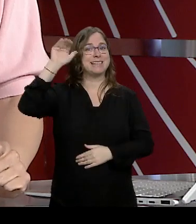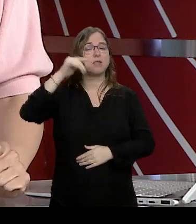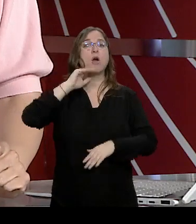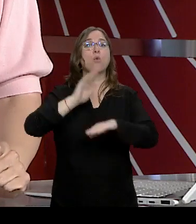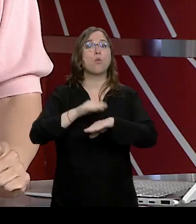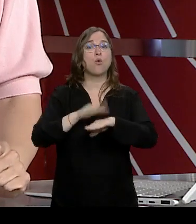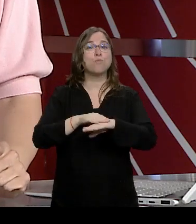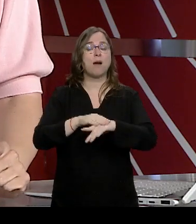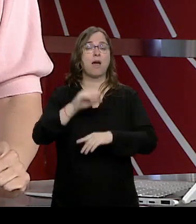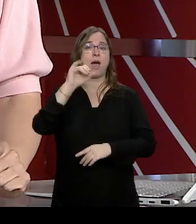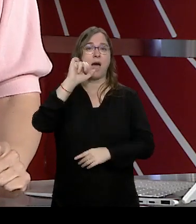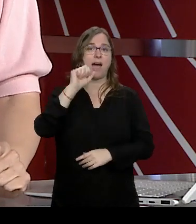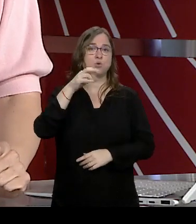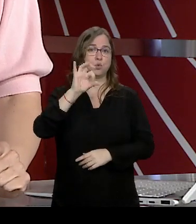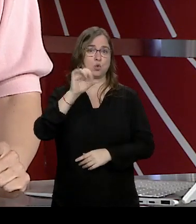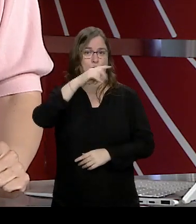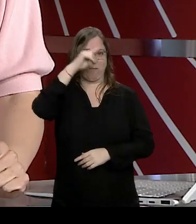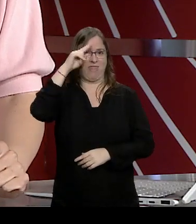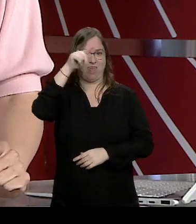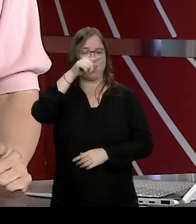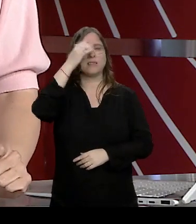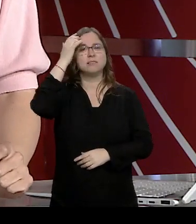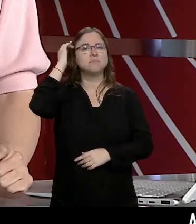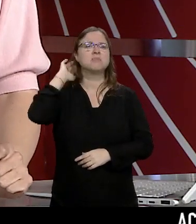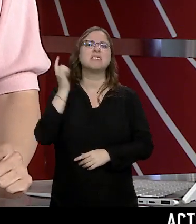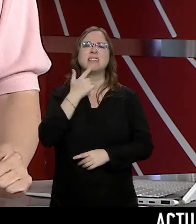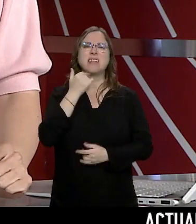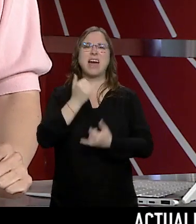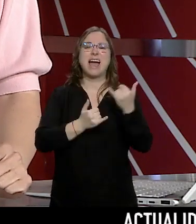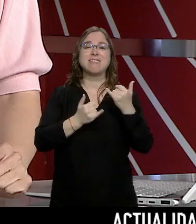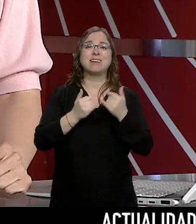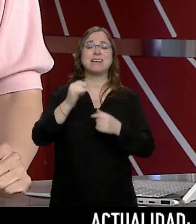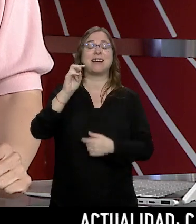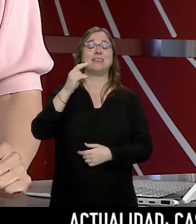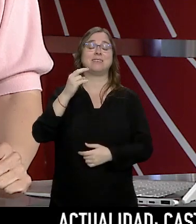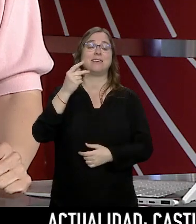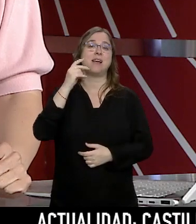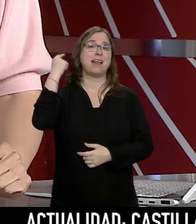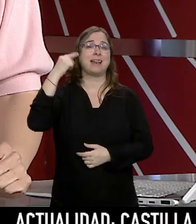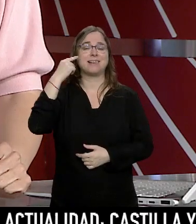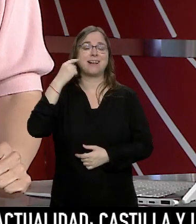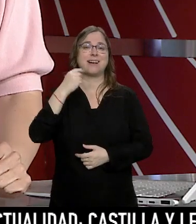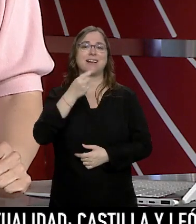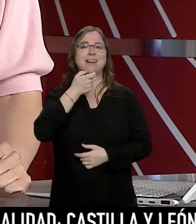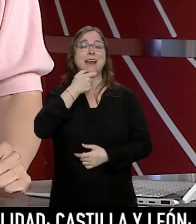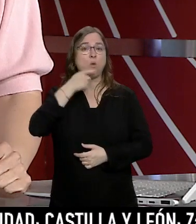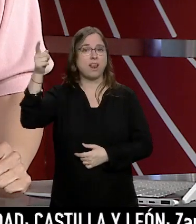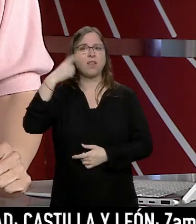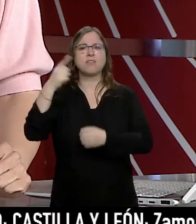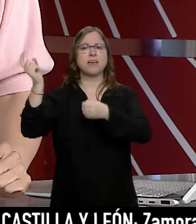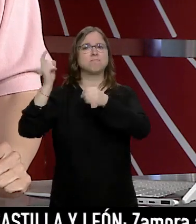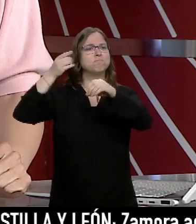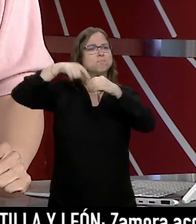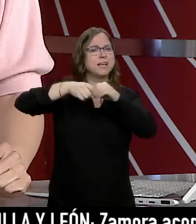a la gestión de Isabel Díaz Ayuso en la Comunidad de Madrid de que Reino Unido no incluya a España en la lista de destinos turísticos